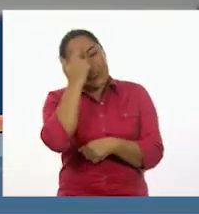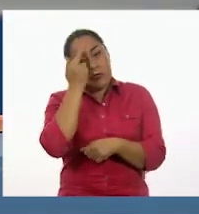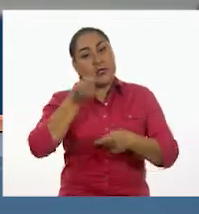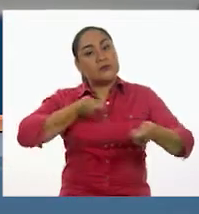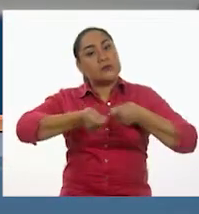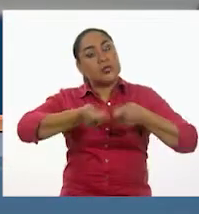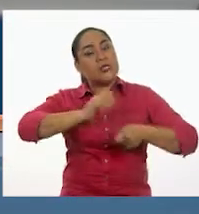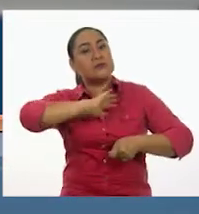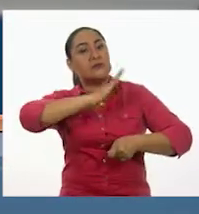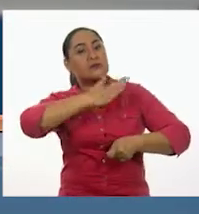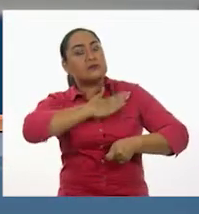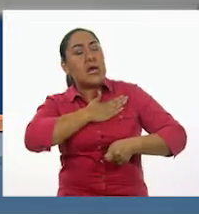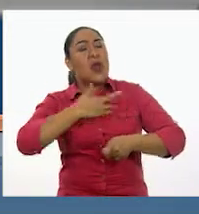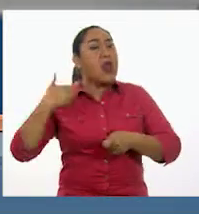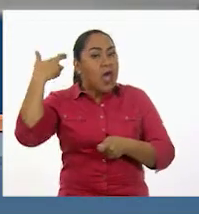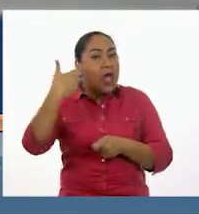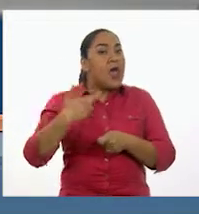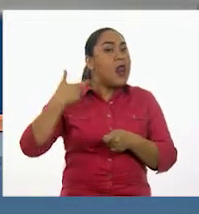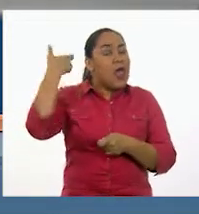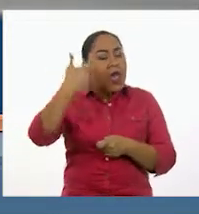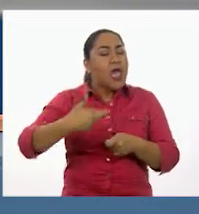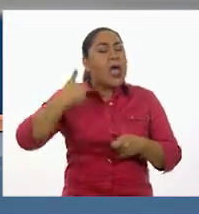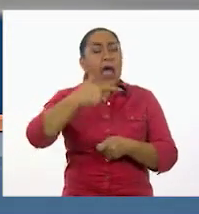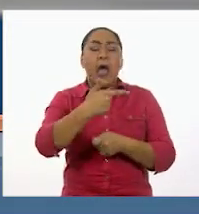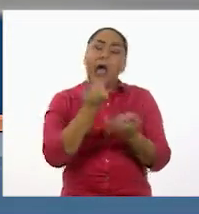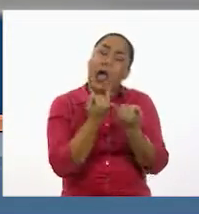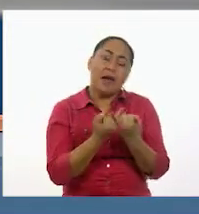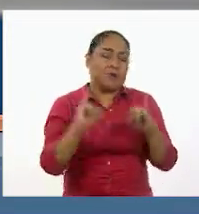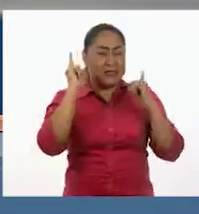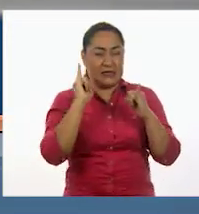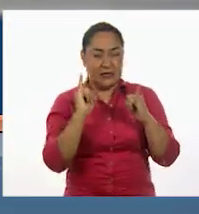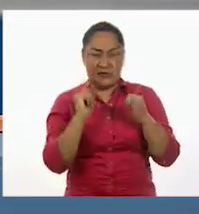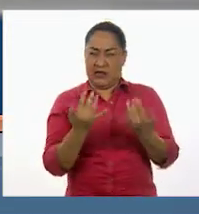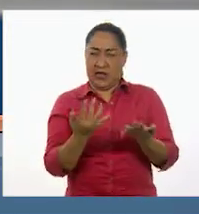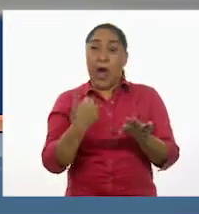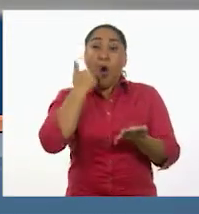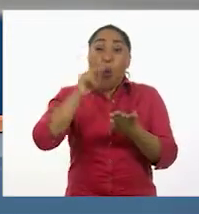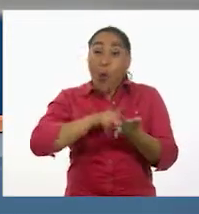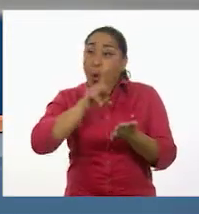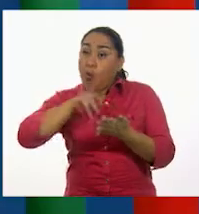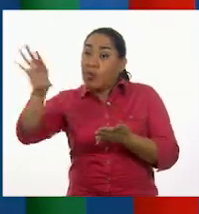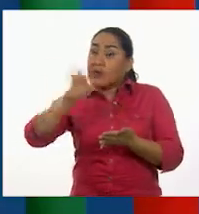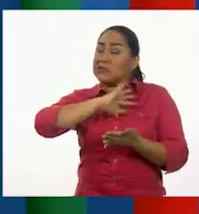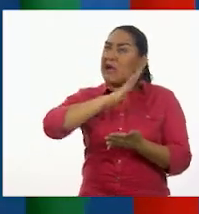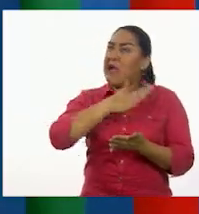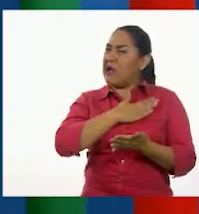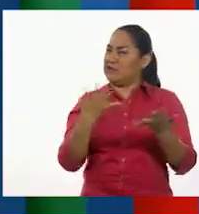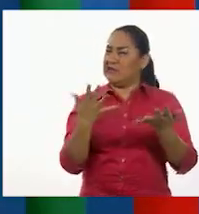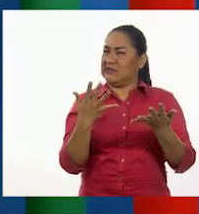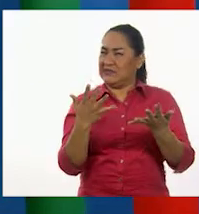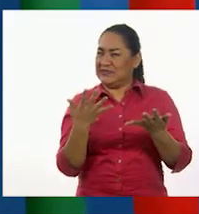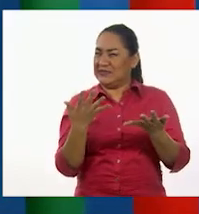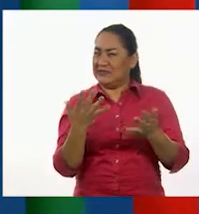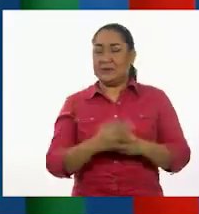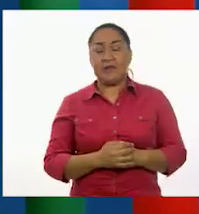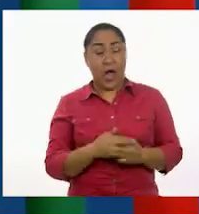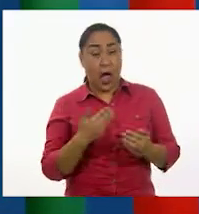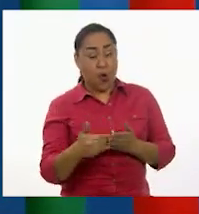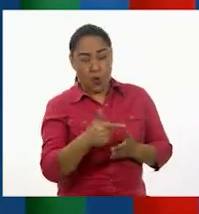de España en una monarquía y básicamente querían regresar a lo mismo. ¿Y ahora ya no te